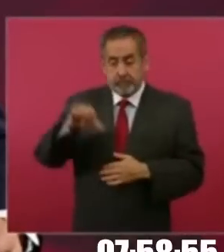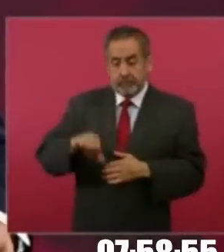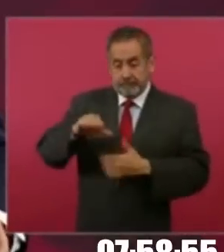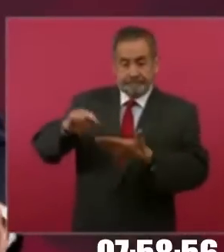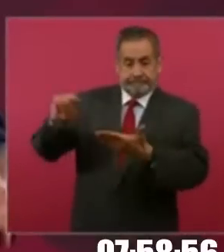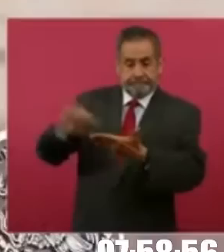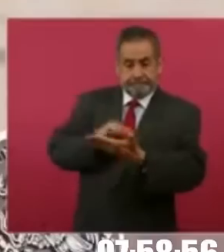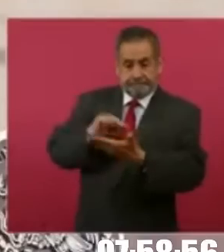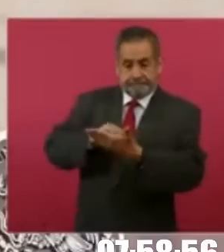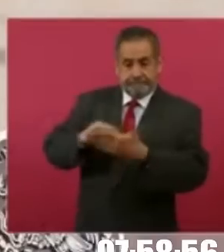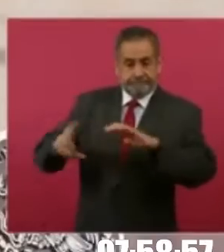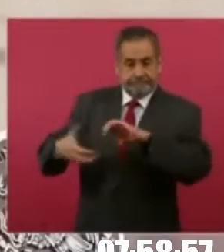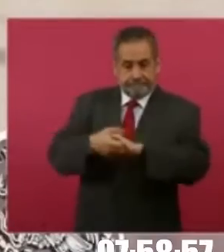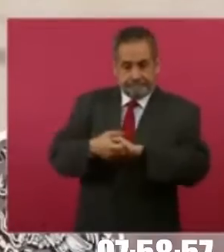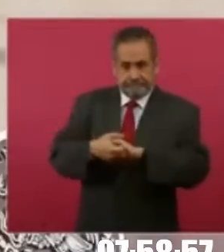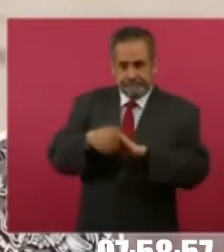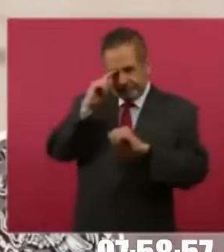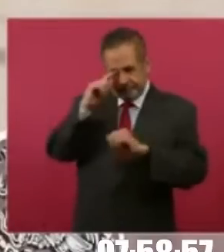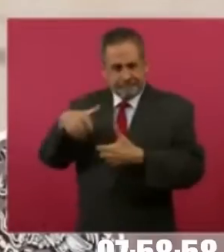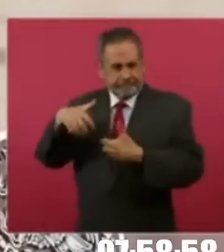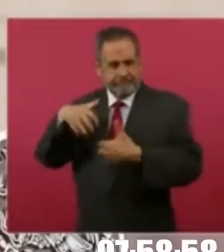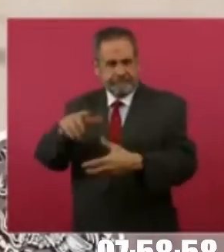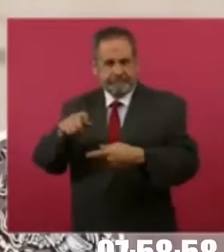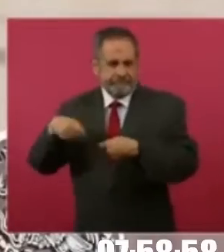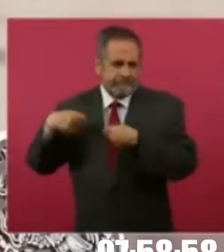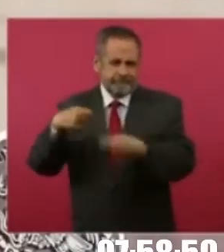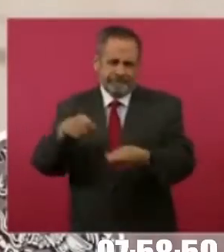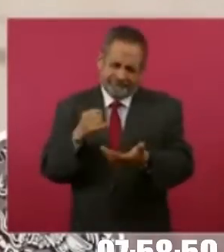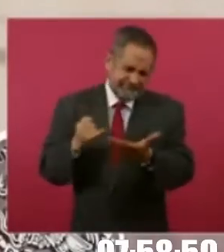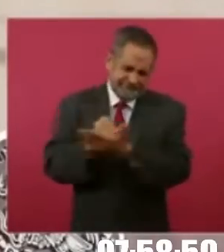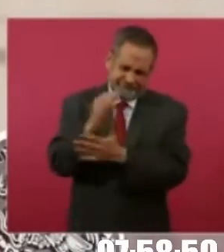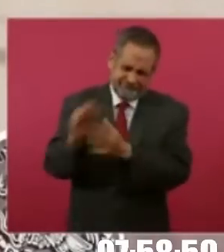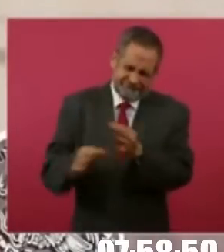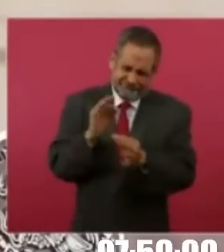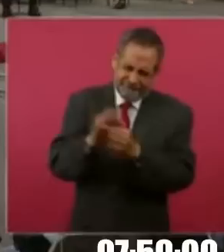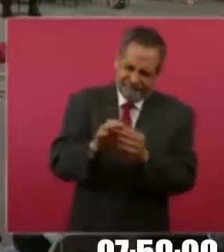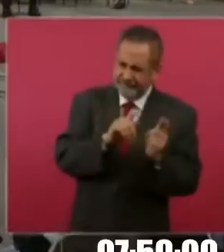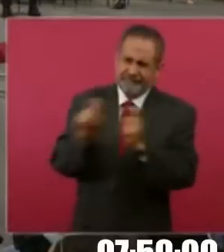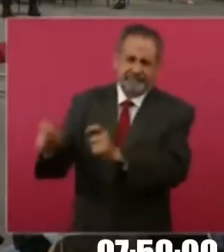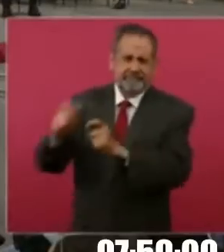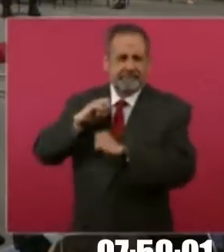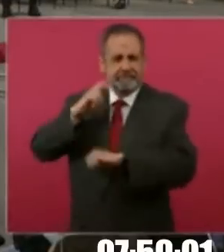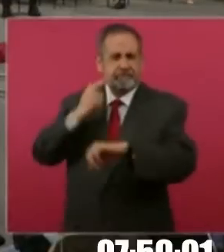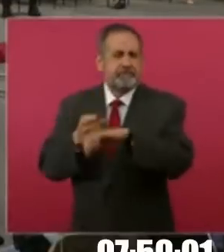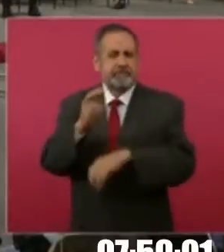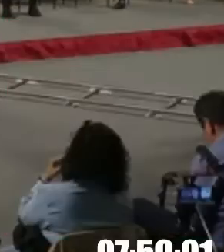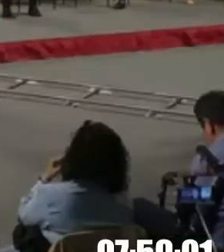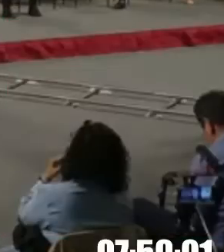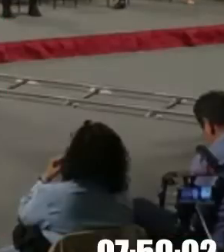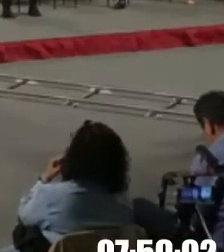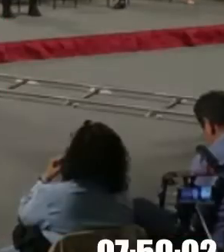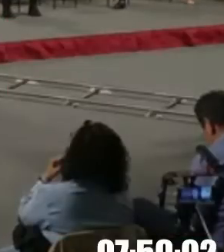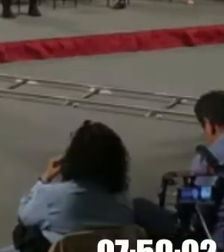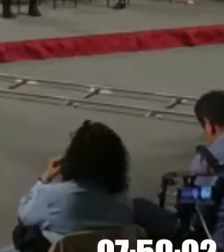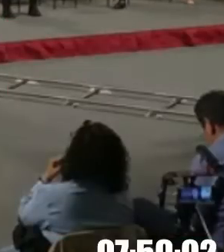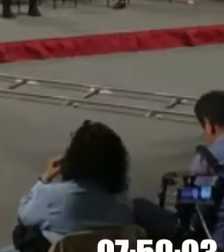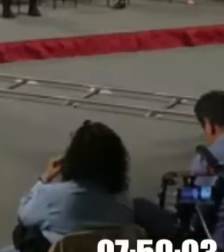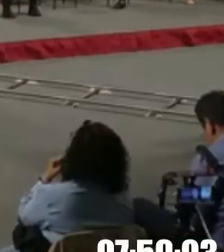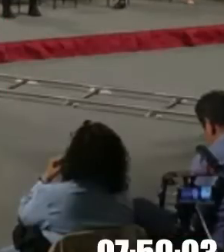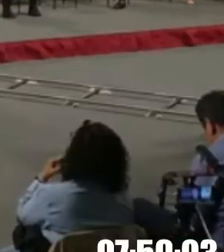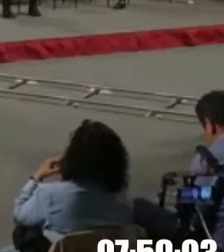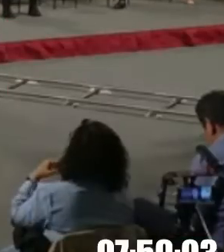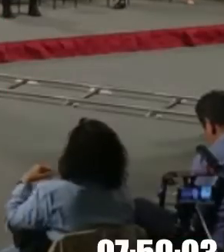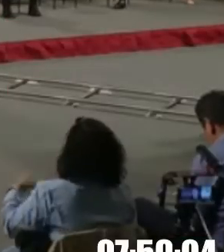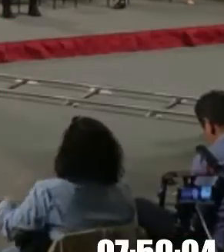el convenio para hacer el traslado definitivo todo esto habla de